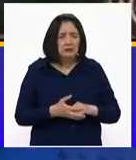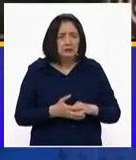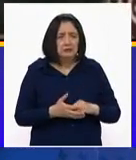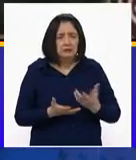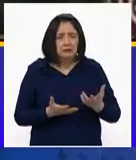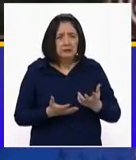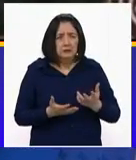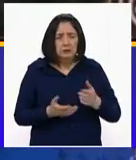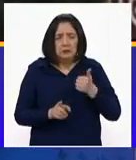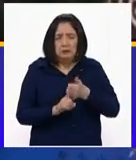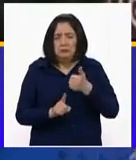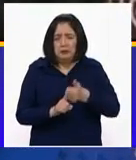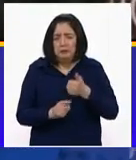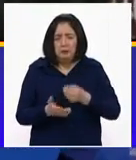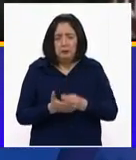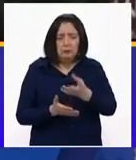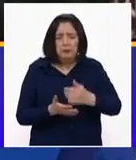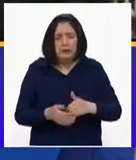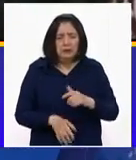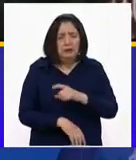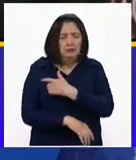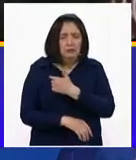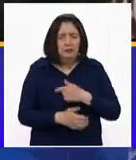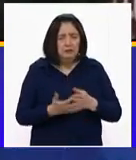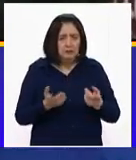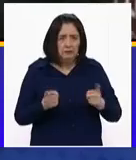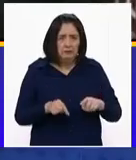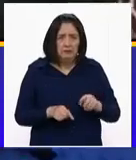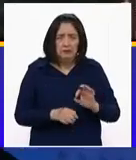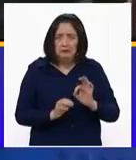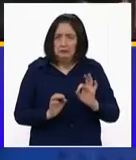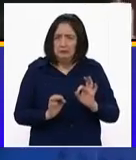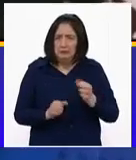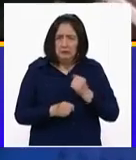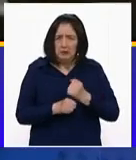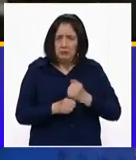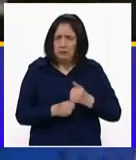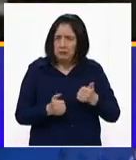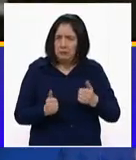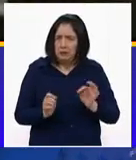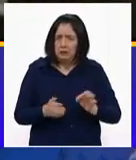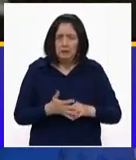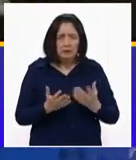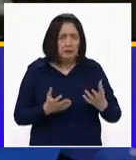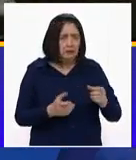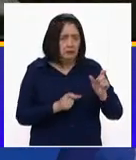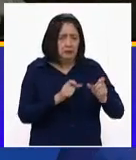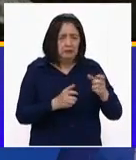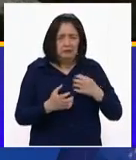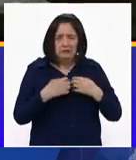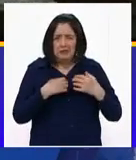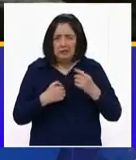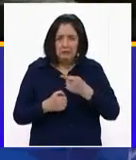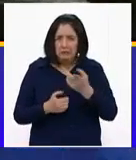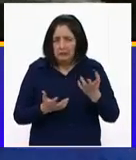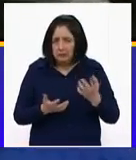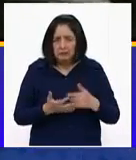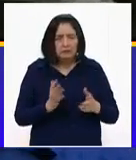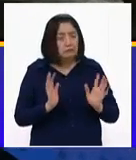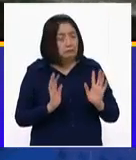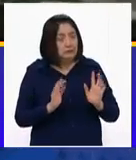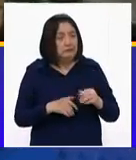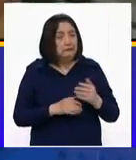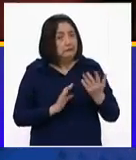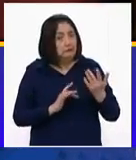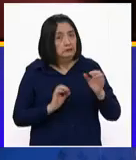vacuna directamente cuando estaba teniendo una gestión ineficiente y que tenía muchos reclamos aparte de la ciudadanía. Sin duda